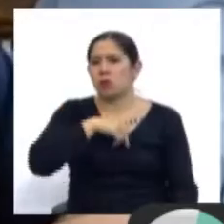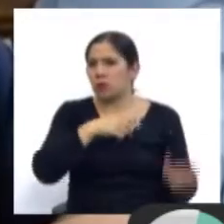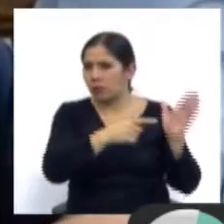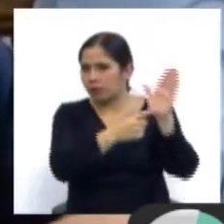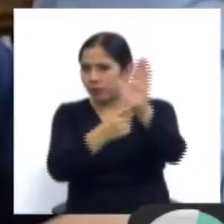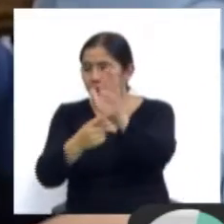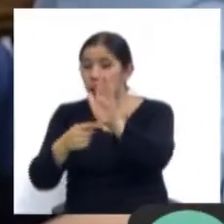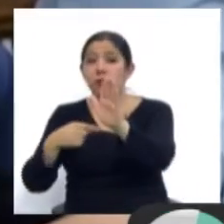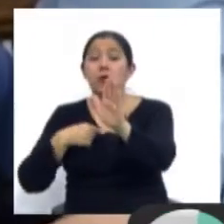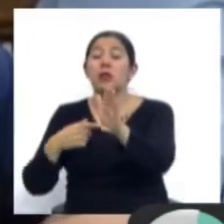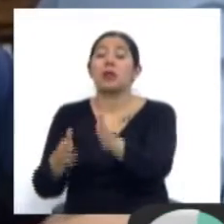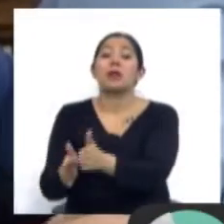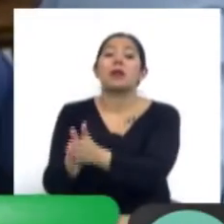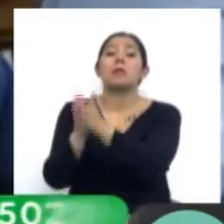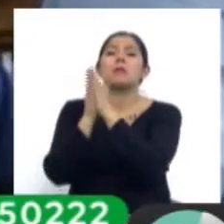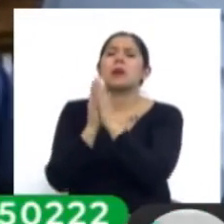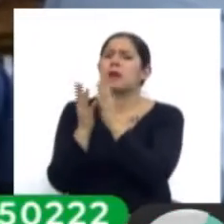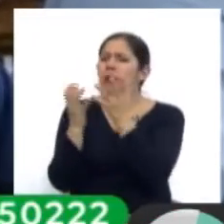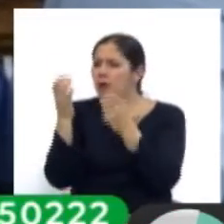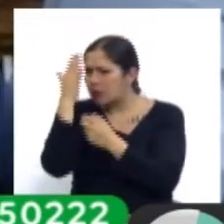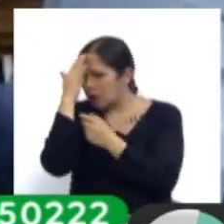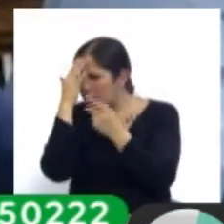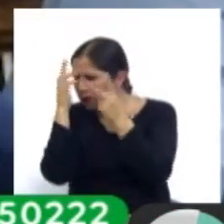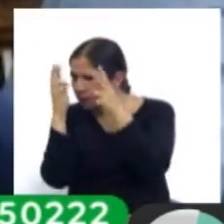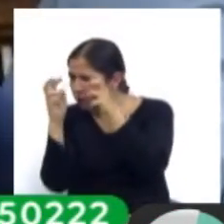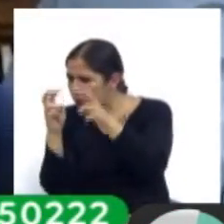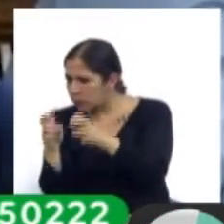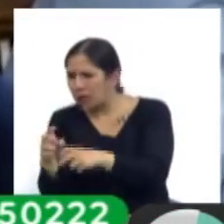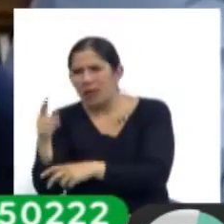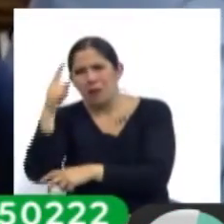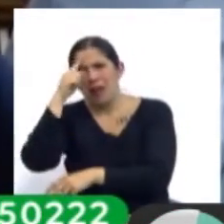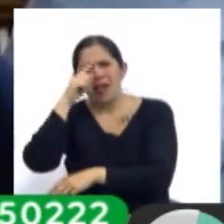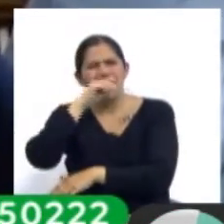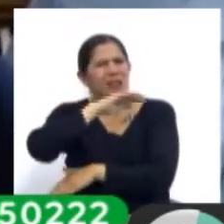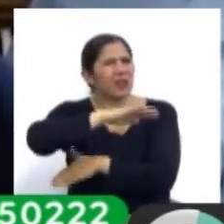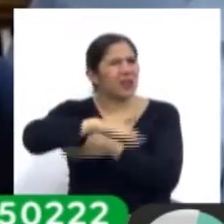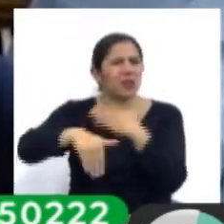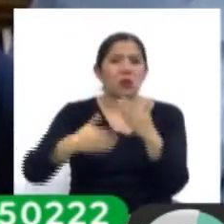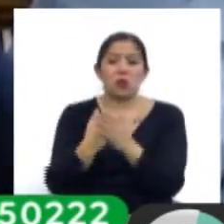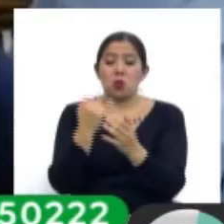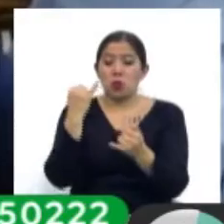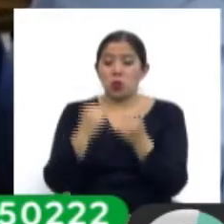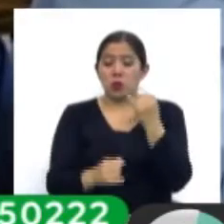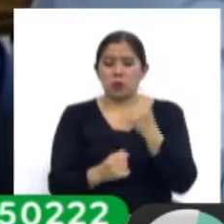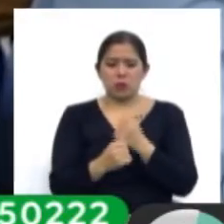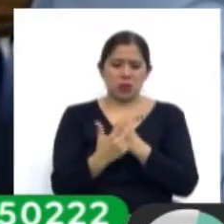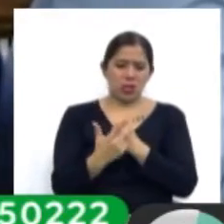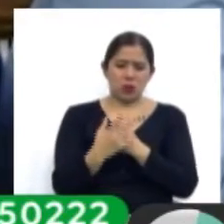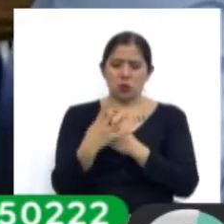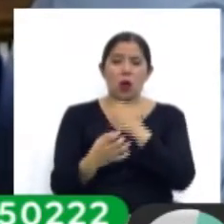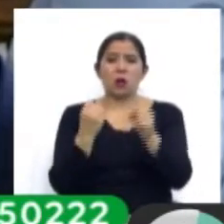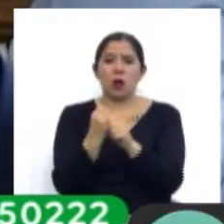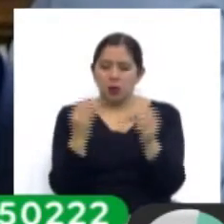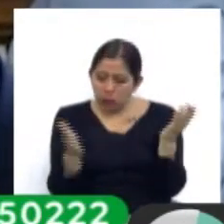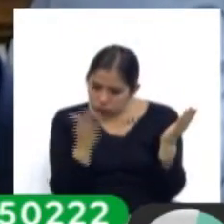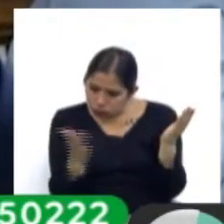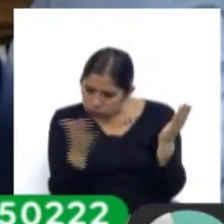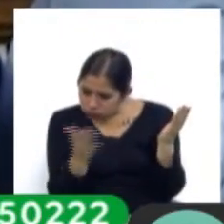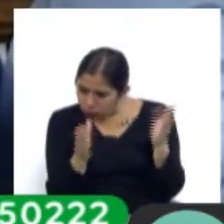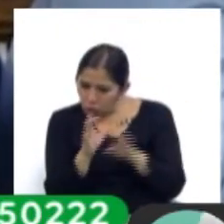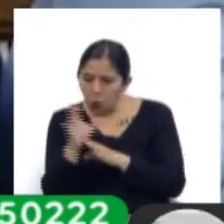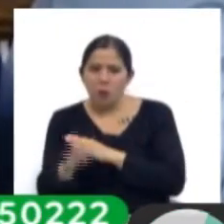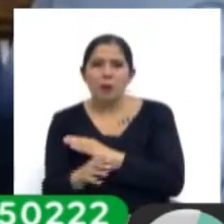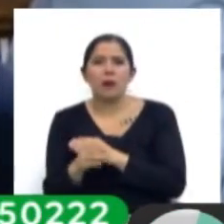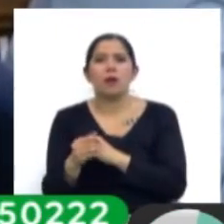estoy pidiendo una especie de auditoría para revisar todo el detalle de los últimos 3 o 4 años, ¿no es